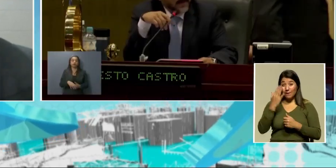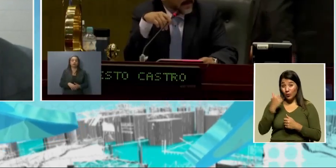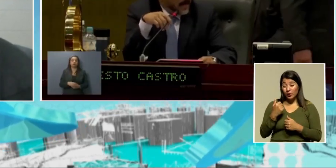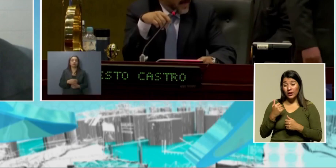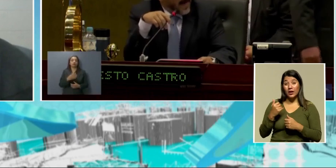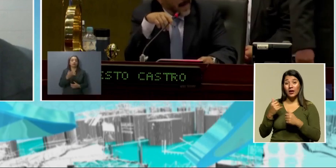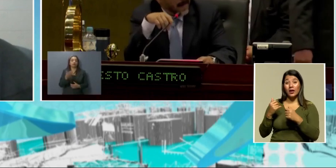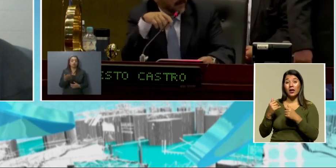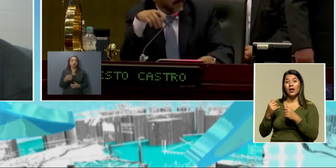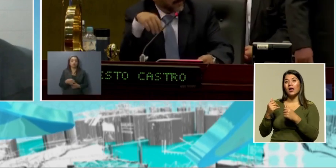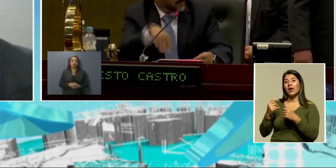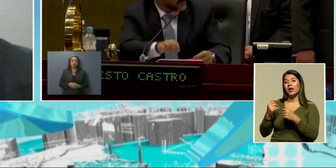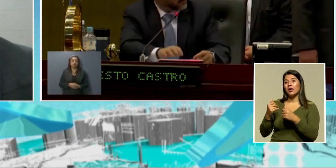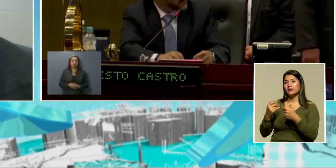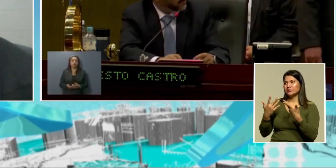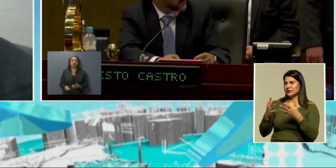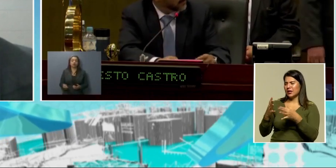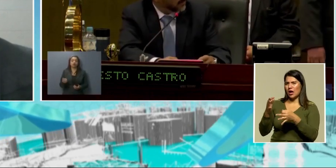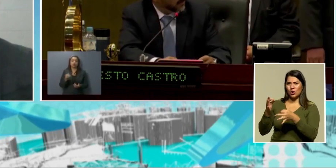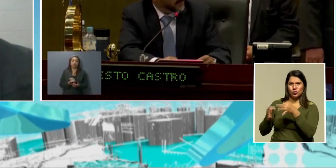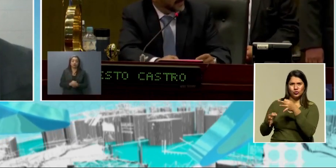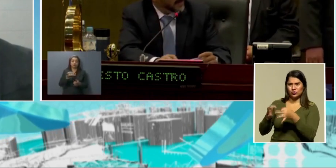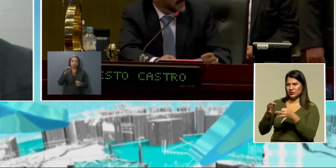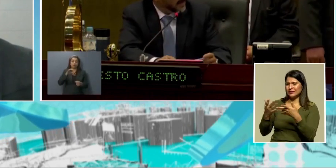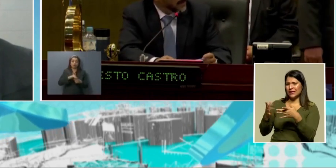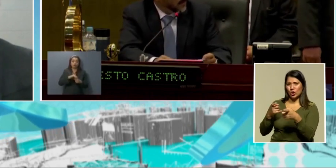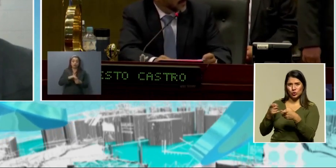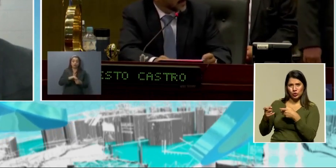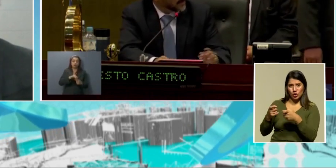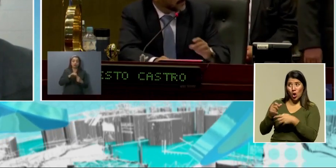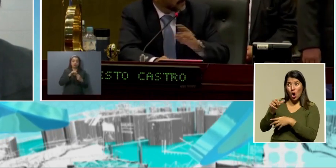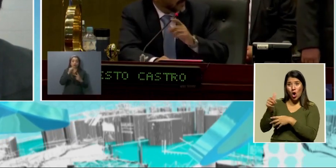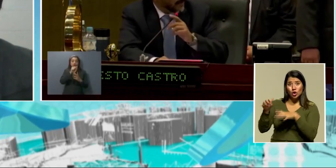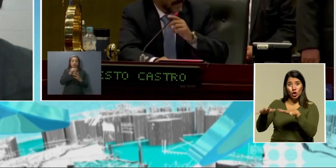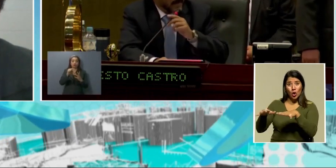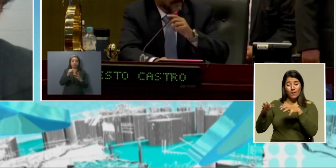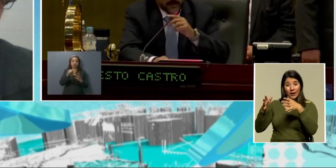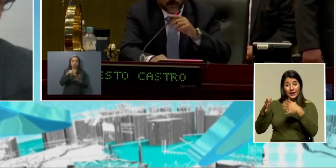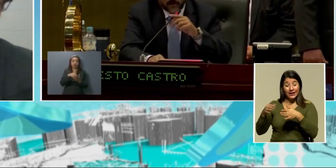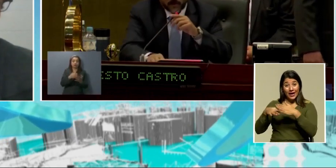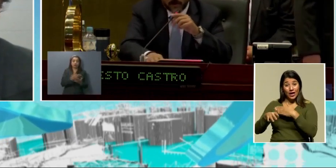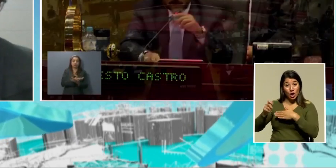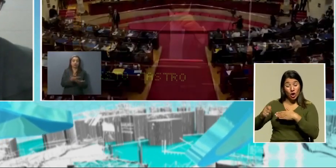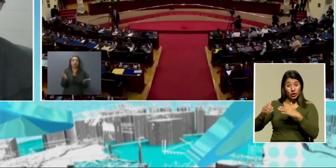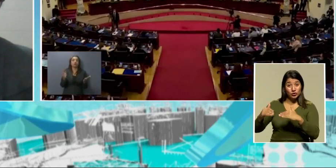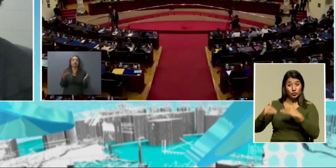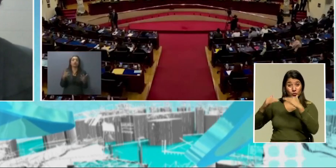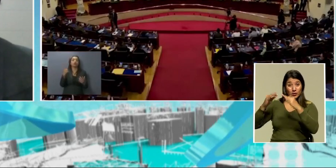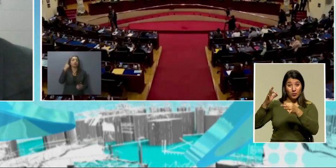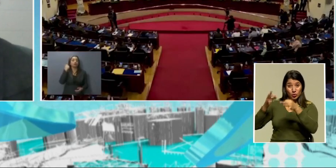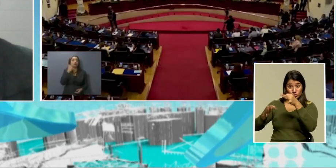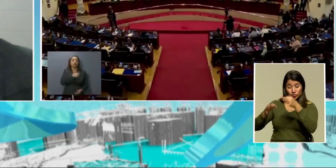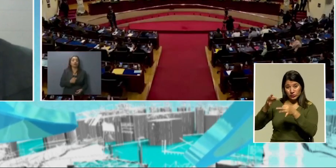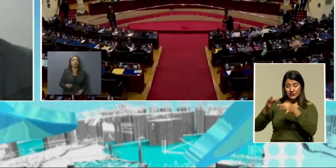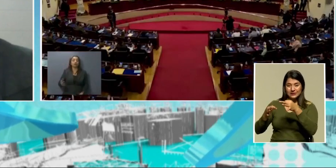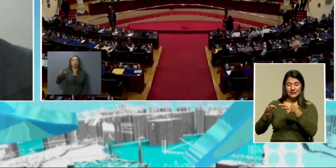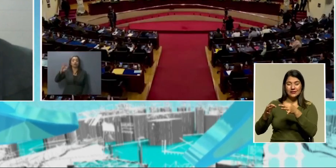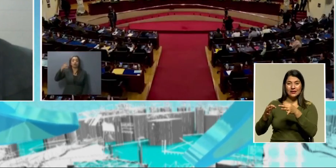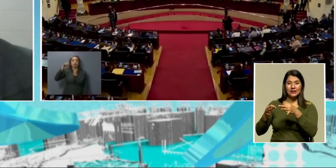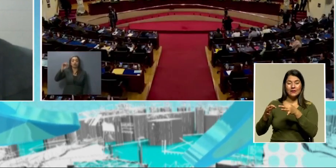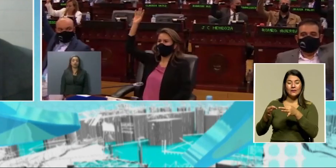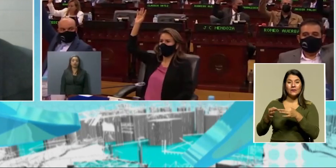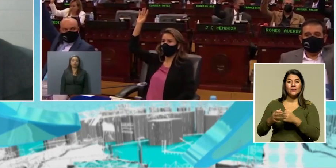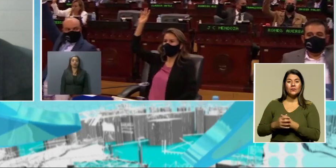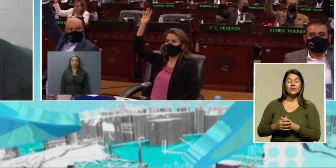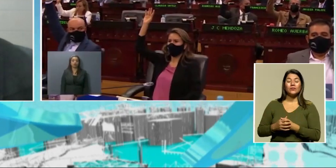judicial ha sucumbido. Los otros magistrados de la Corte Suprema de Justicia han dado el beneplácito a estos nuevos magistrados,